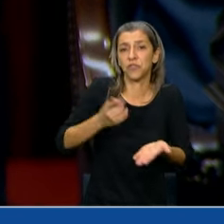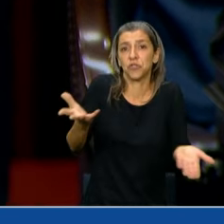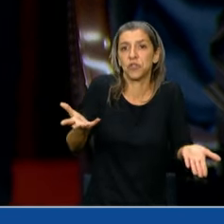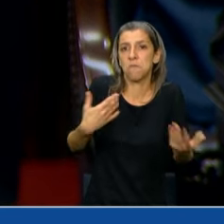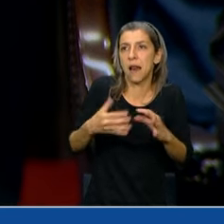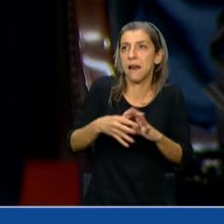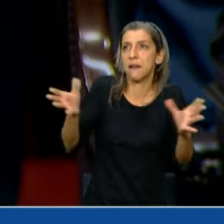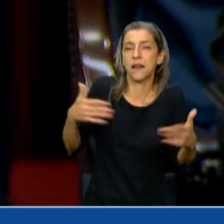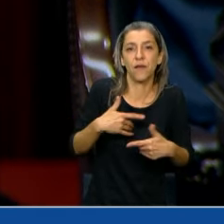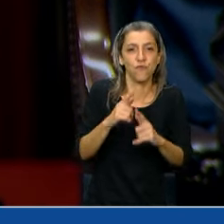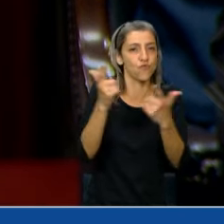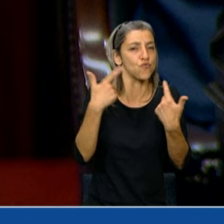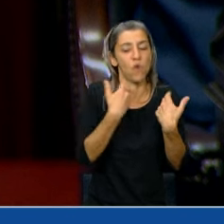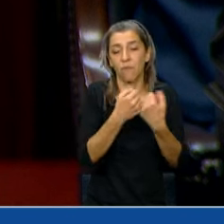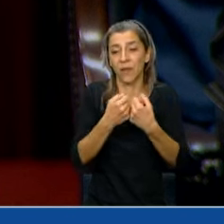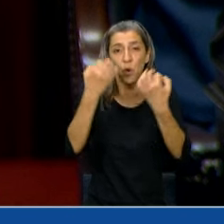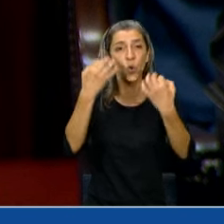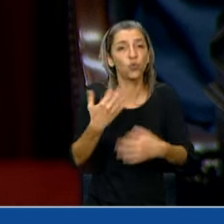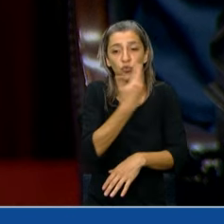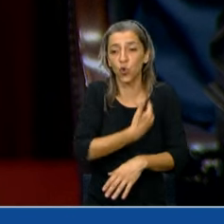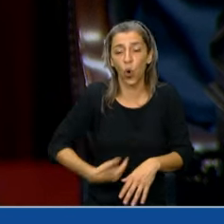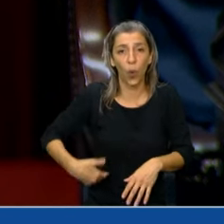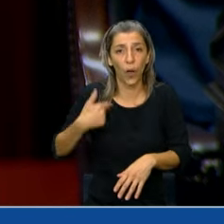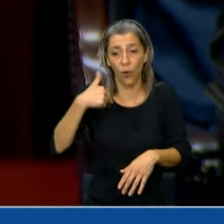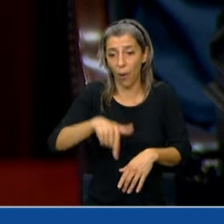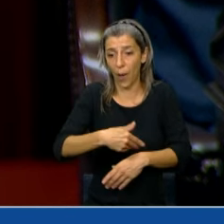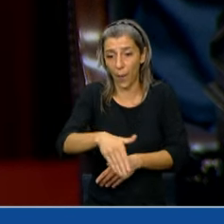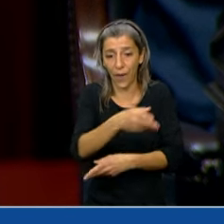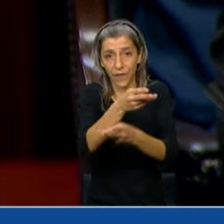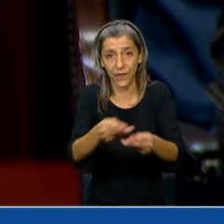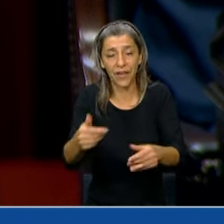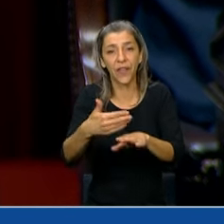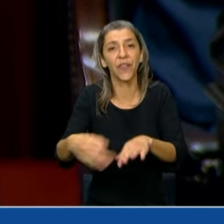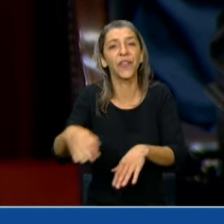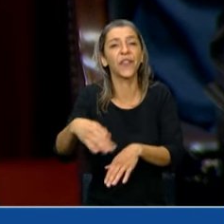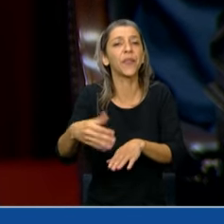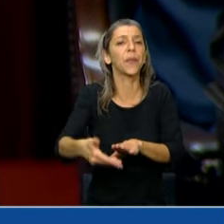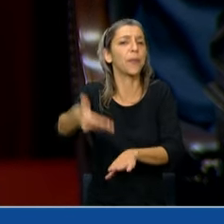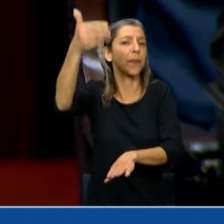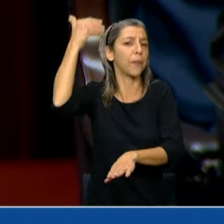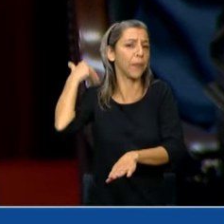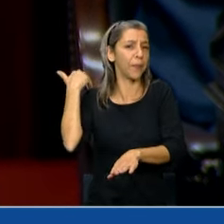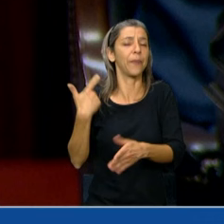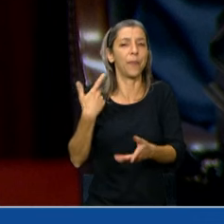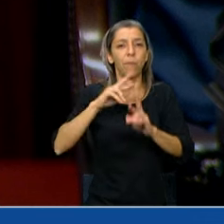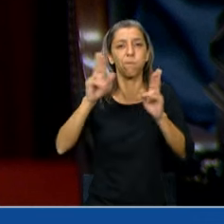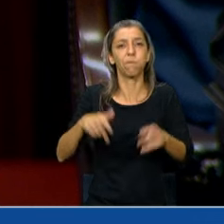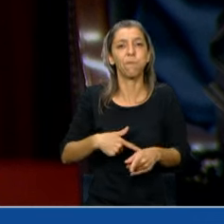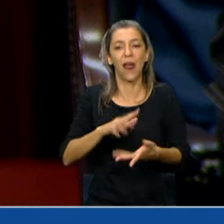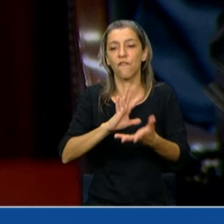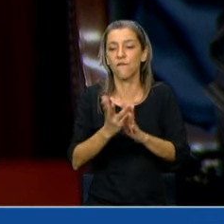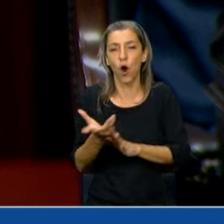riesgo el gobierno que se está yendo debería haber definido una política energética en base a una planificación